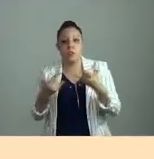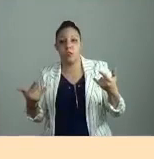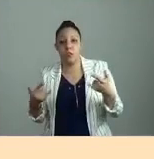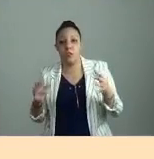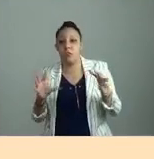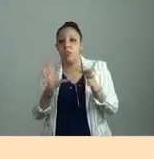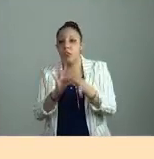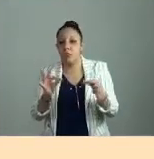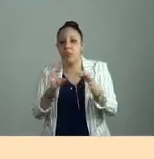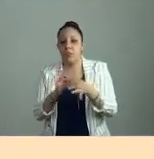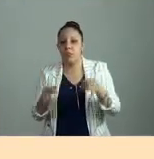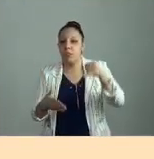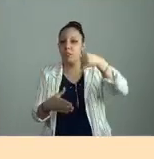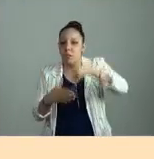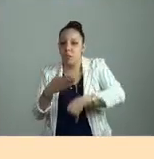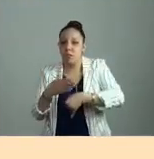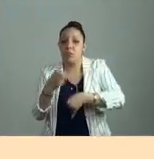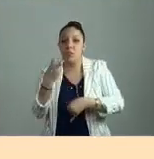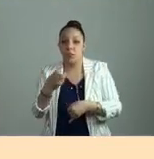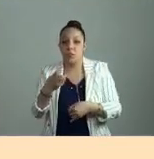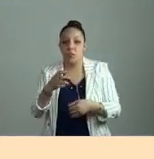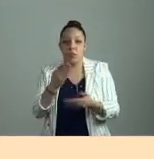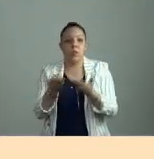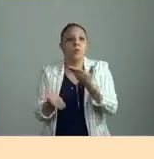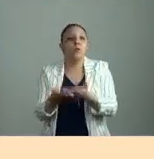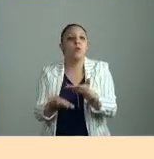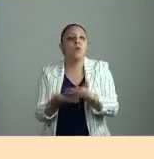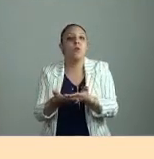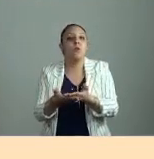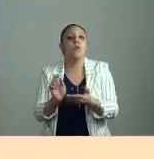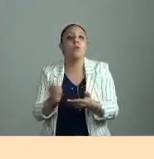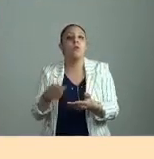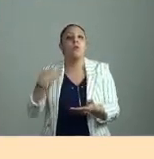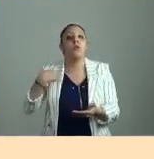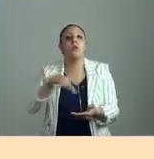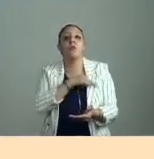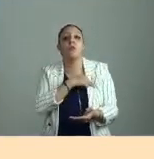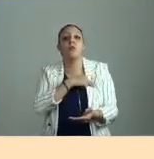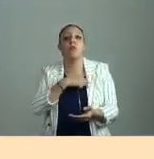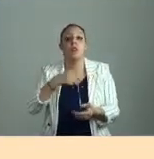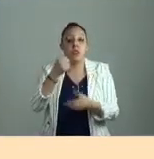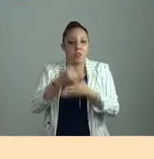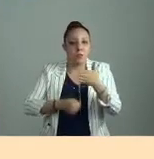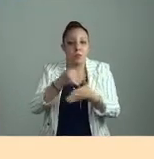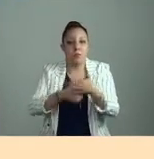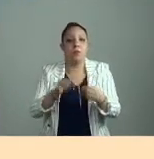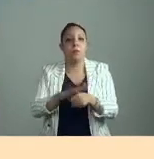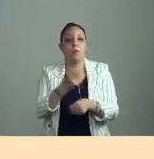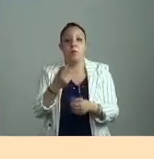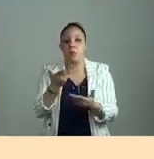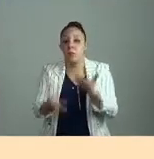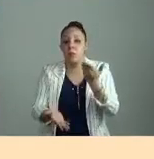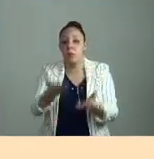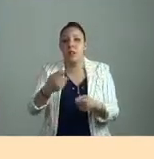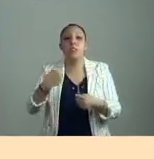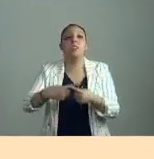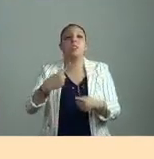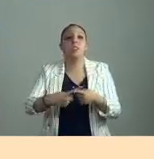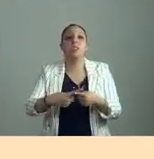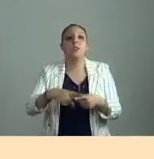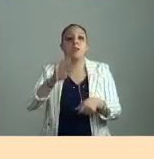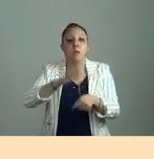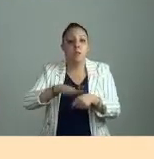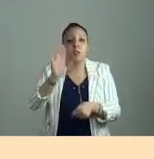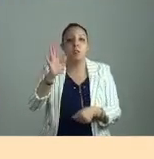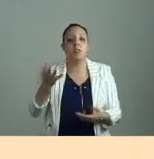sigue siendo en la mano de los quien tiene más poder no entonces usan la historia